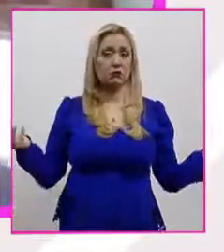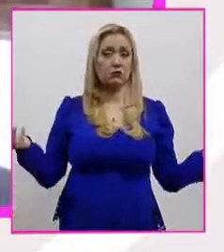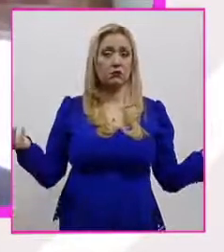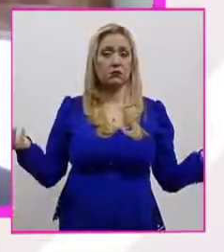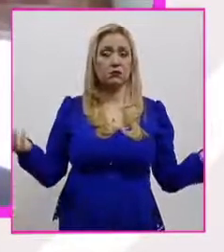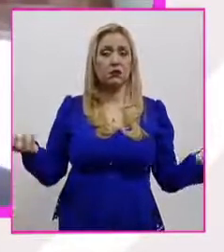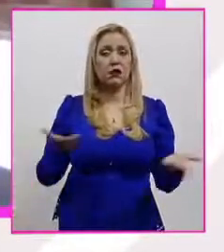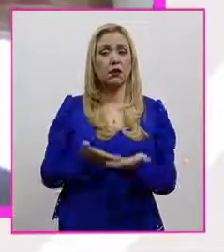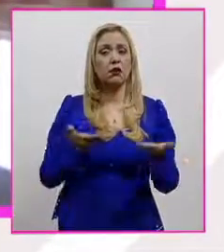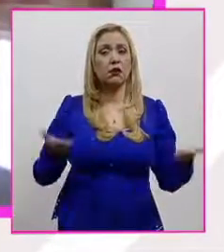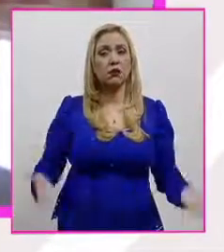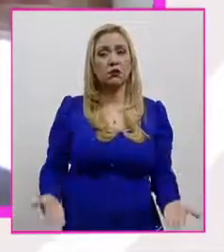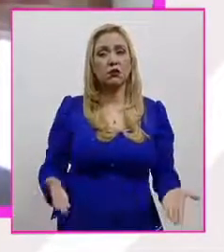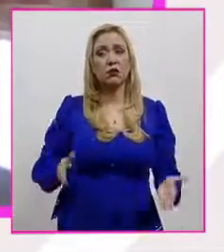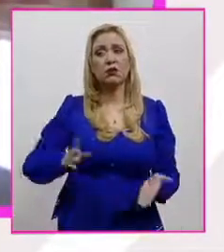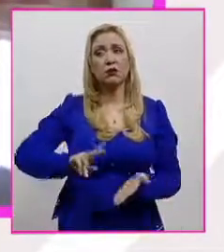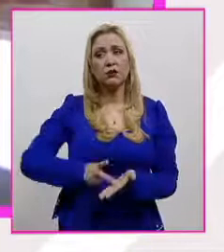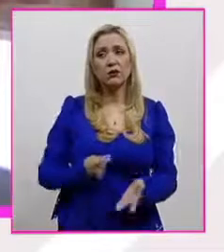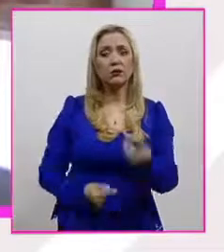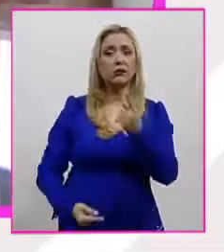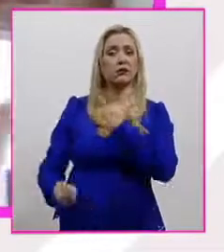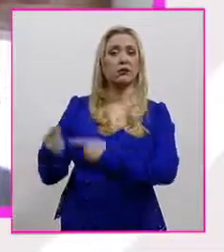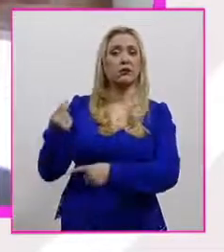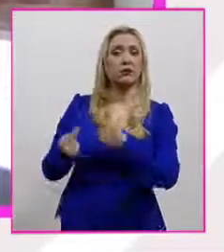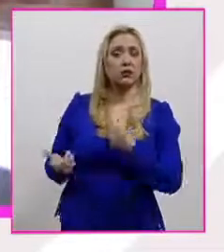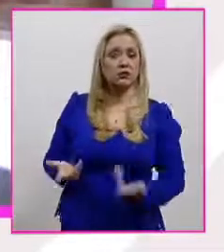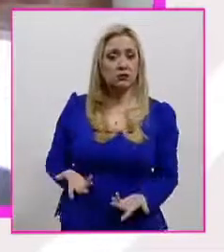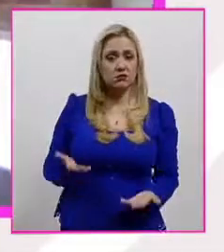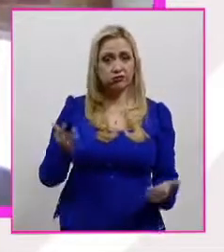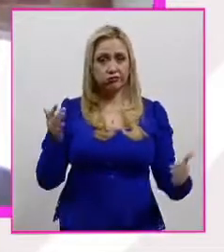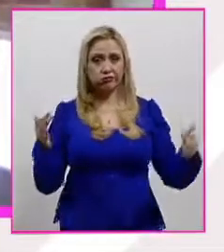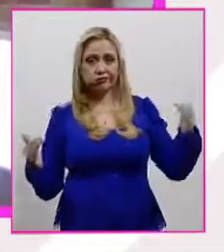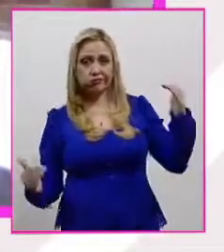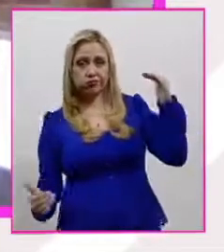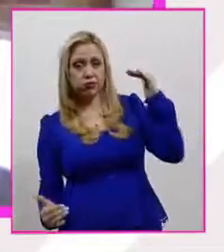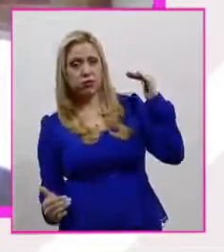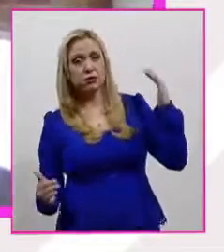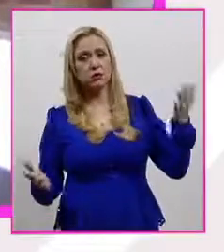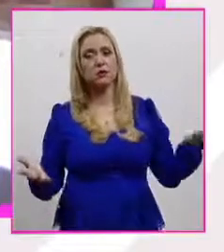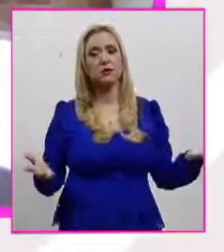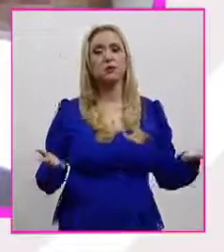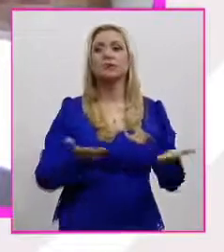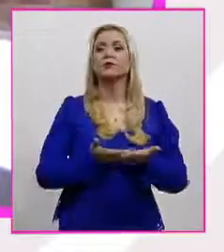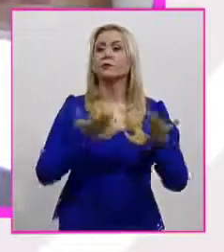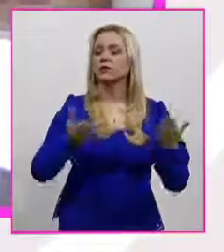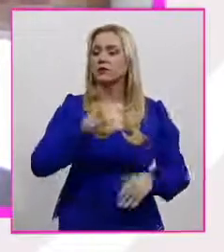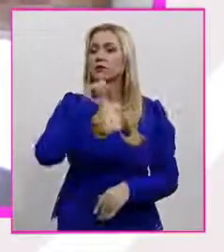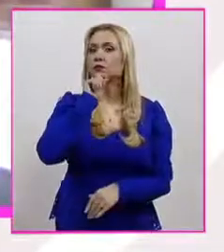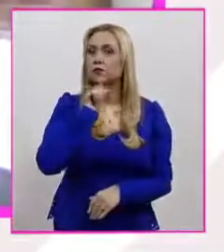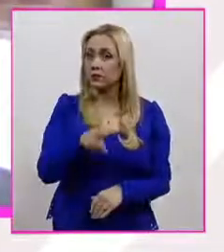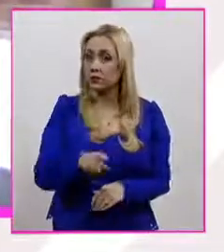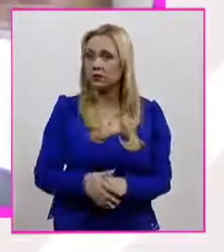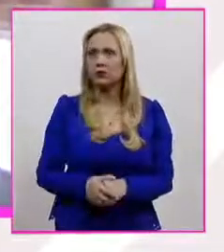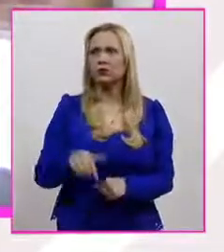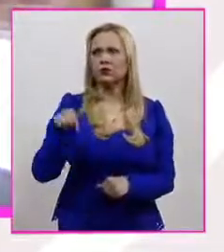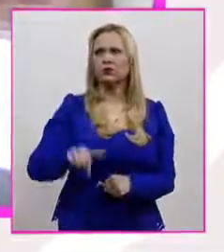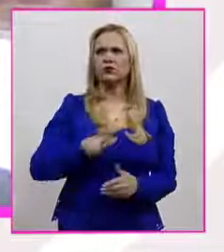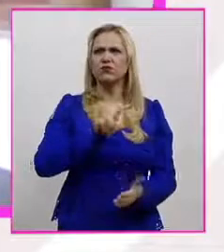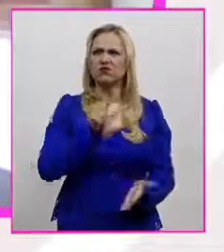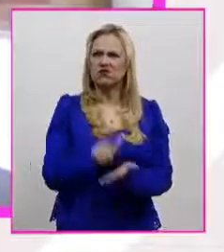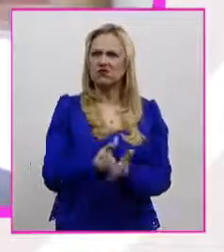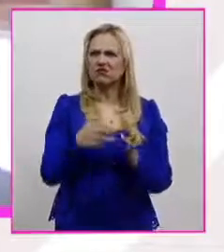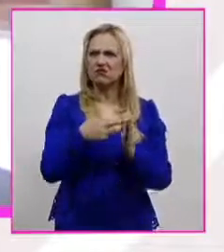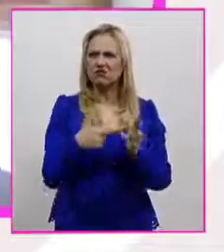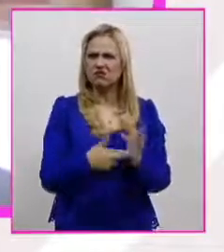estaban en las mismas condiciones de origen. Pero el otro papel que tiene que tener la política pública es el de garantizar